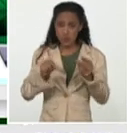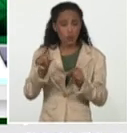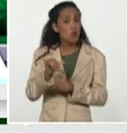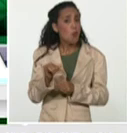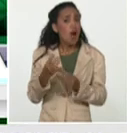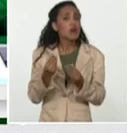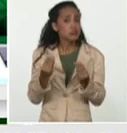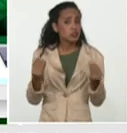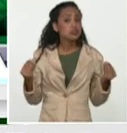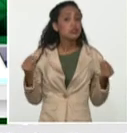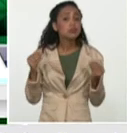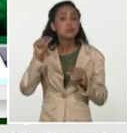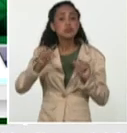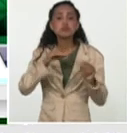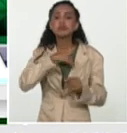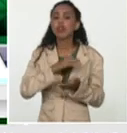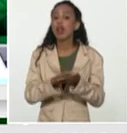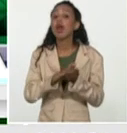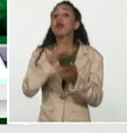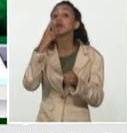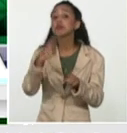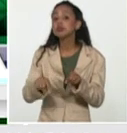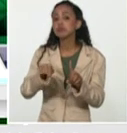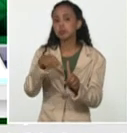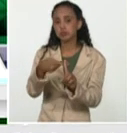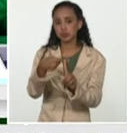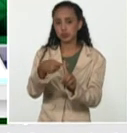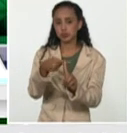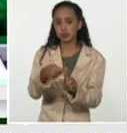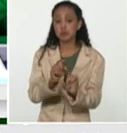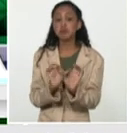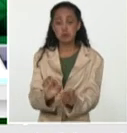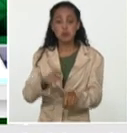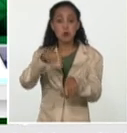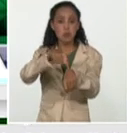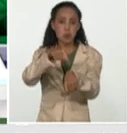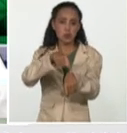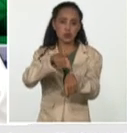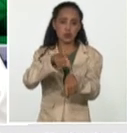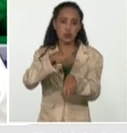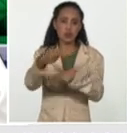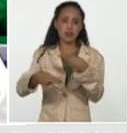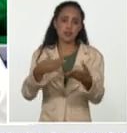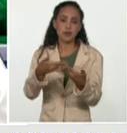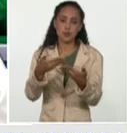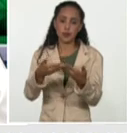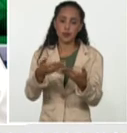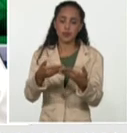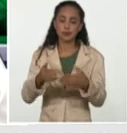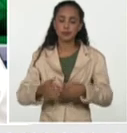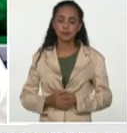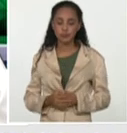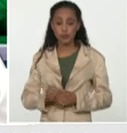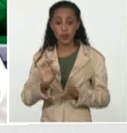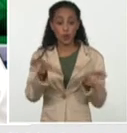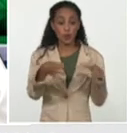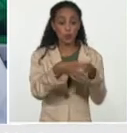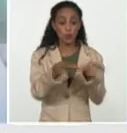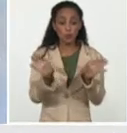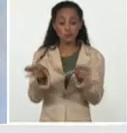de casos asintomáticos en el momento del diagnóstico. Por grupos de